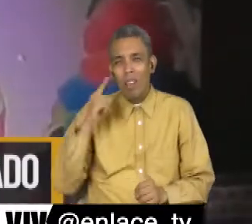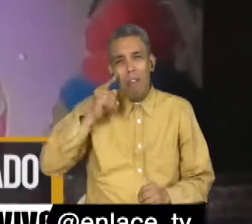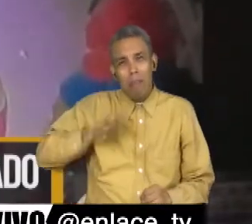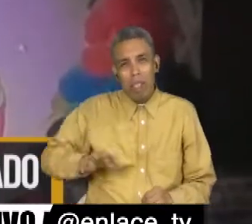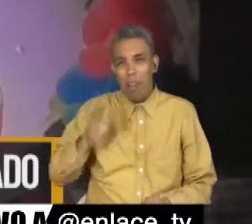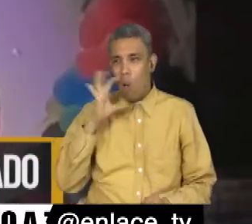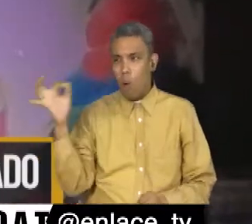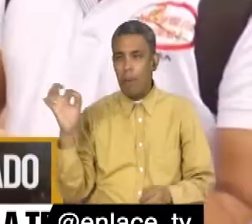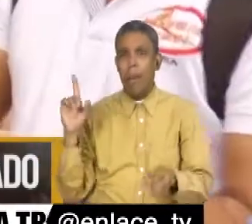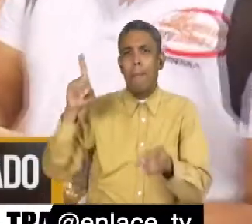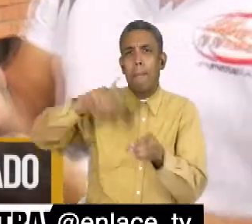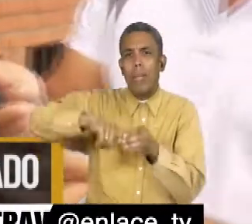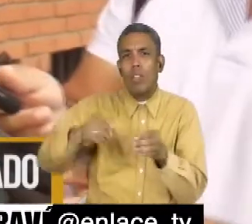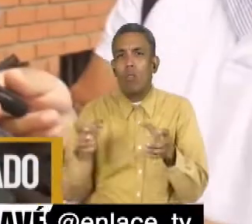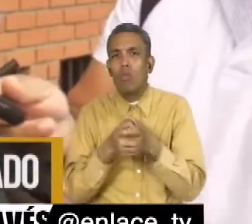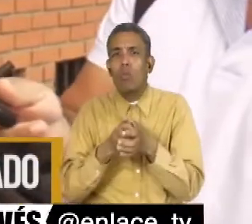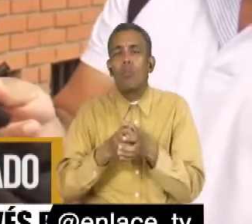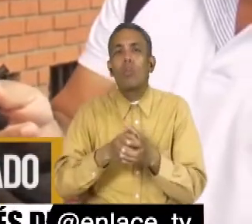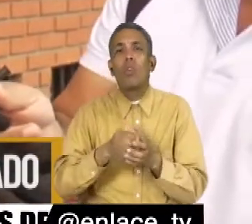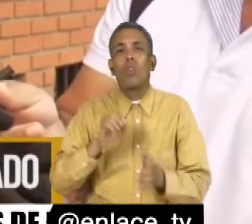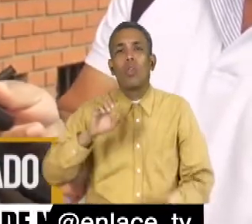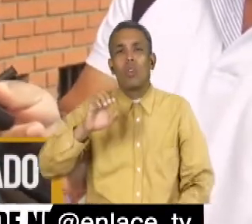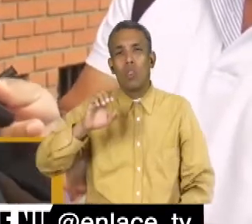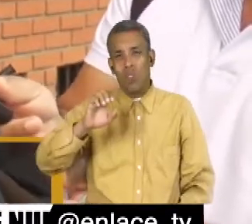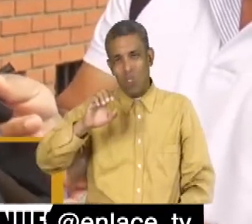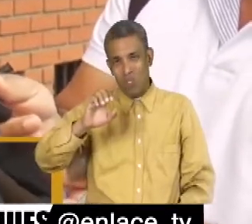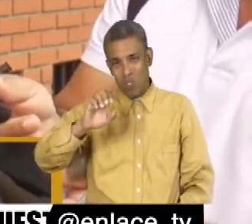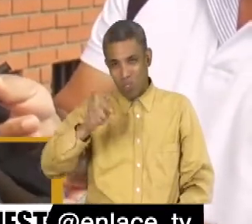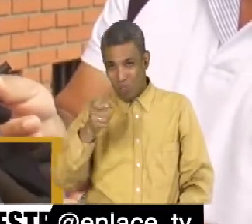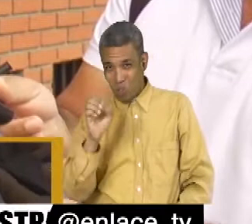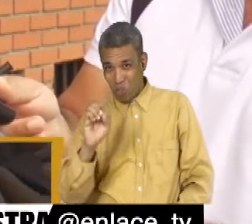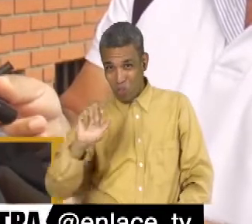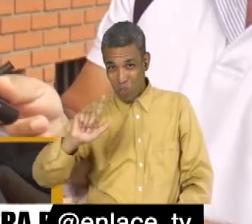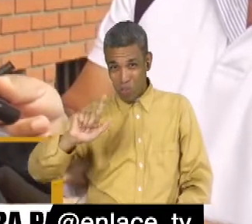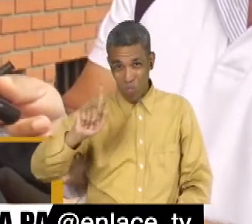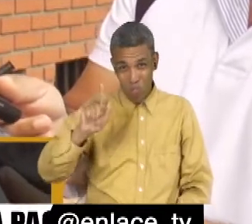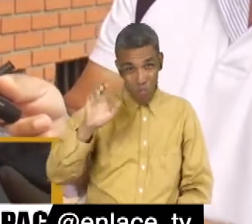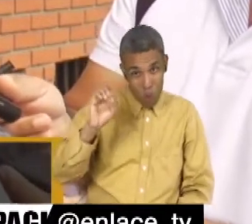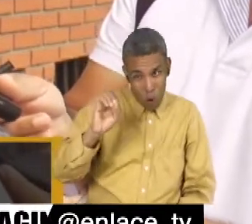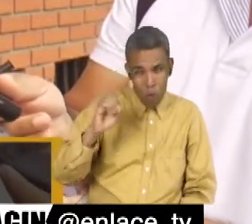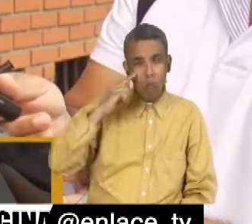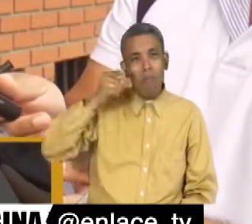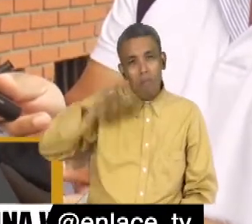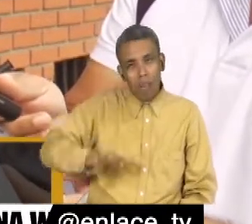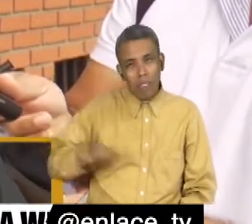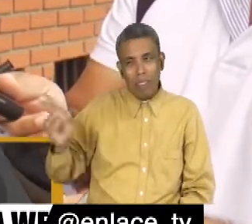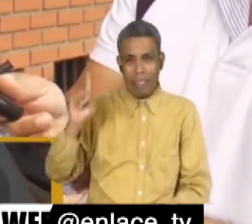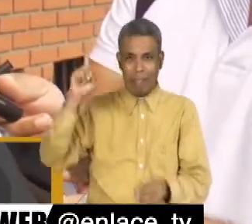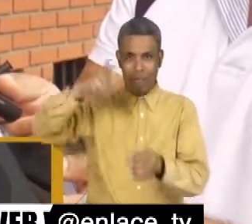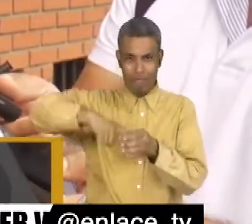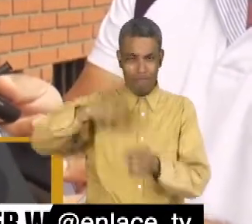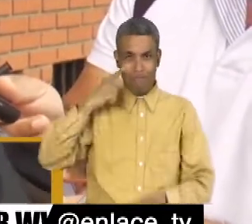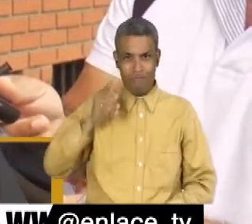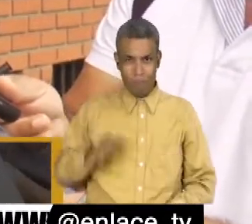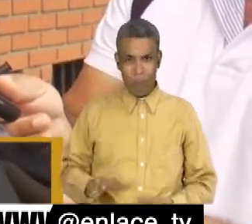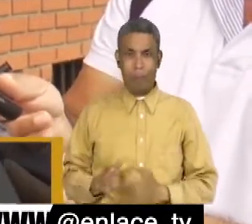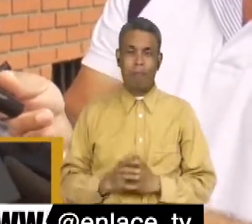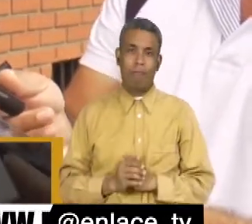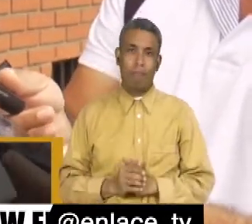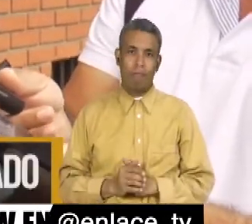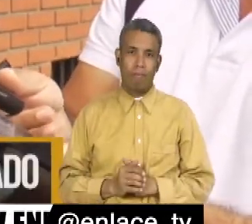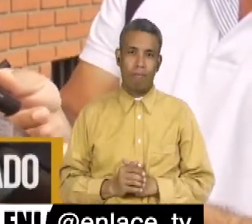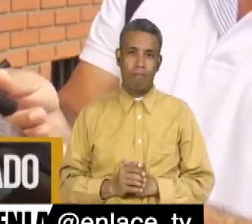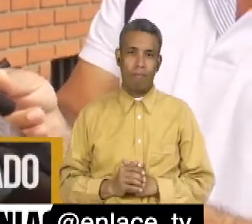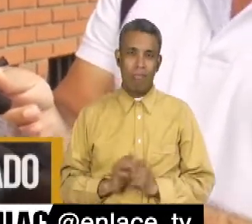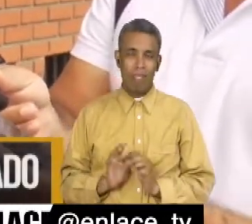todo el territorio nacional. Estamos analizando pues esta situación, de pronto a la incidencia y las intenciones que podría tener el Clan del Golfo. Sin embargo, pues estos son muchachos